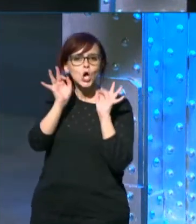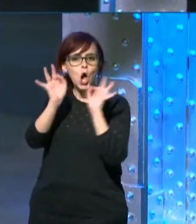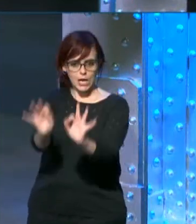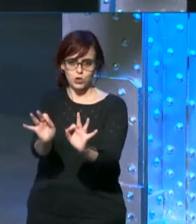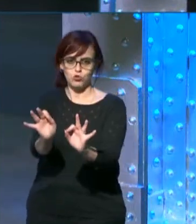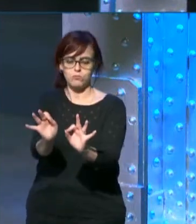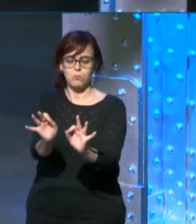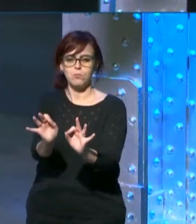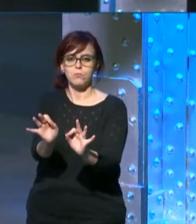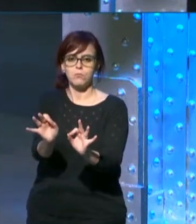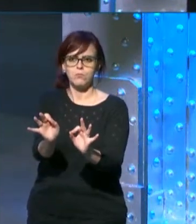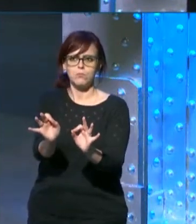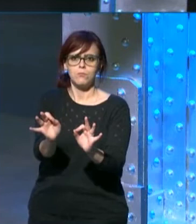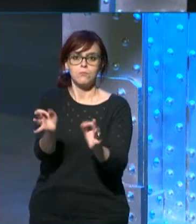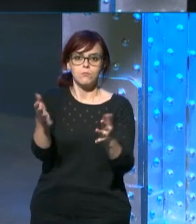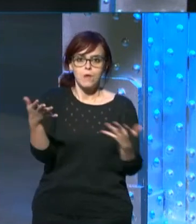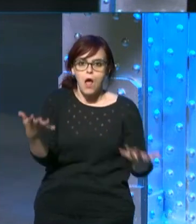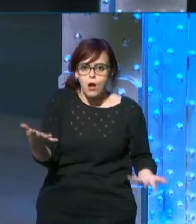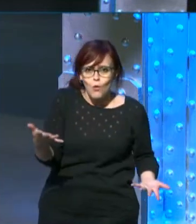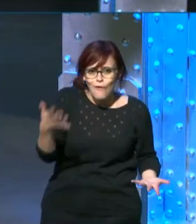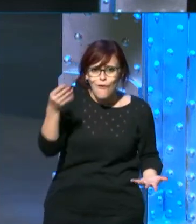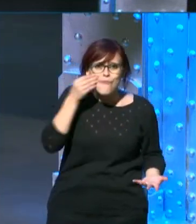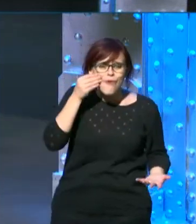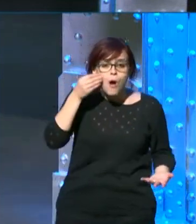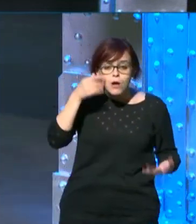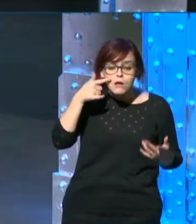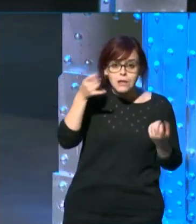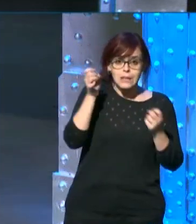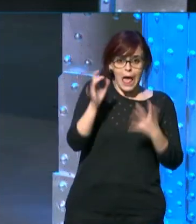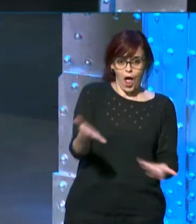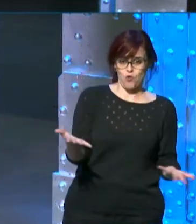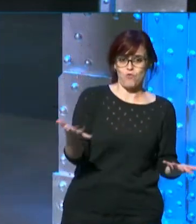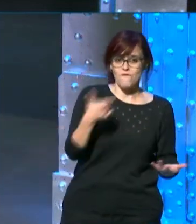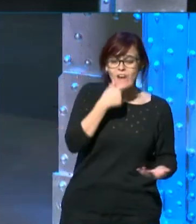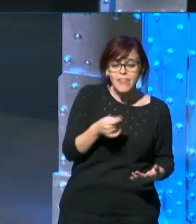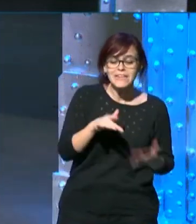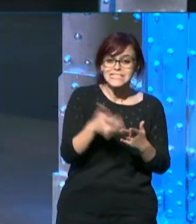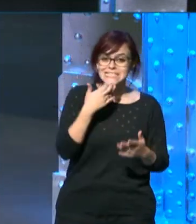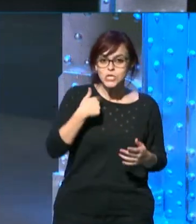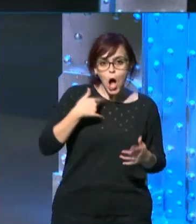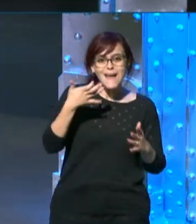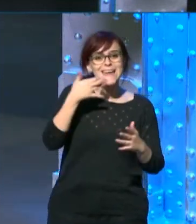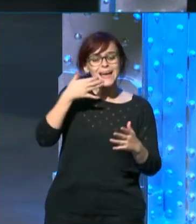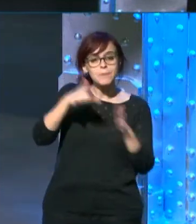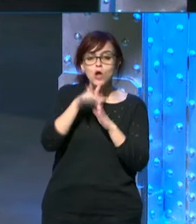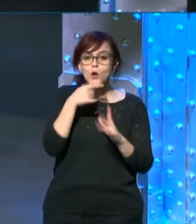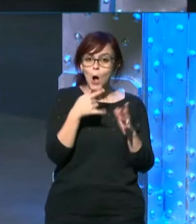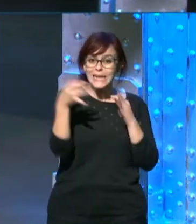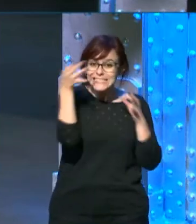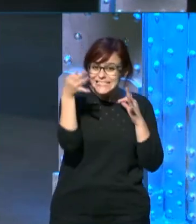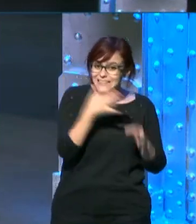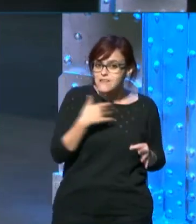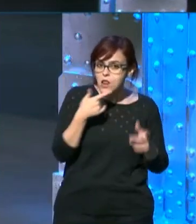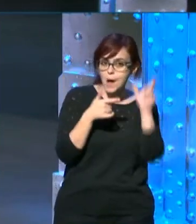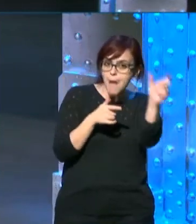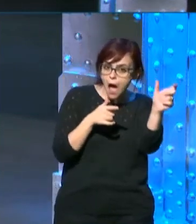Yo dije, madre mía, ¿cómo no me he dado cuenta de esto? ¿Ejemplos concretos? Claro, si pongo ejemplos a todas las especificaciones, esto